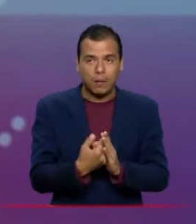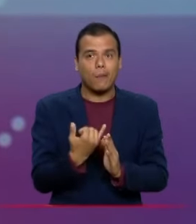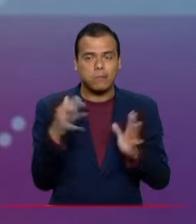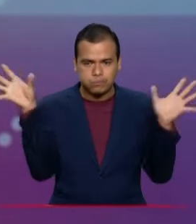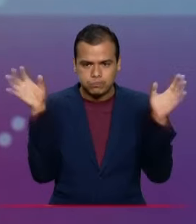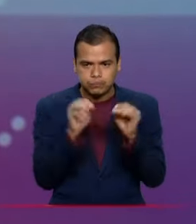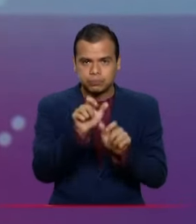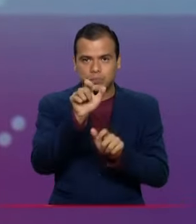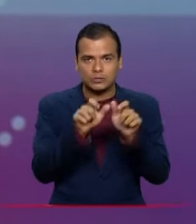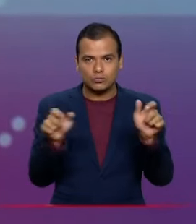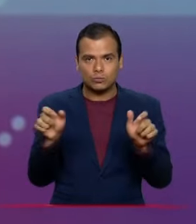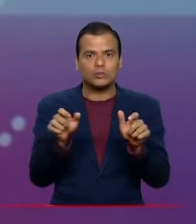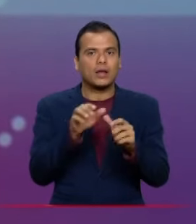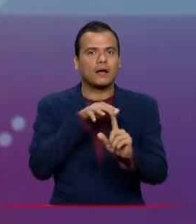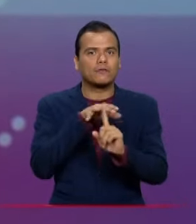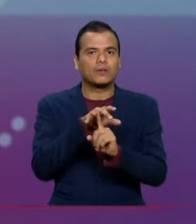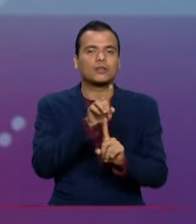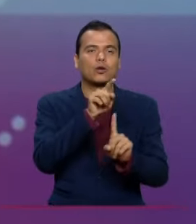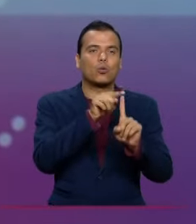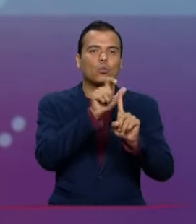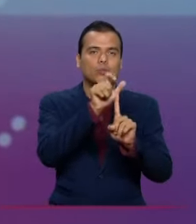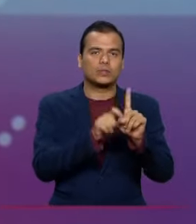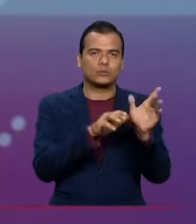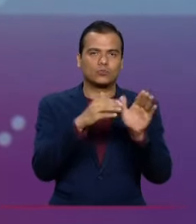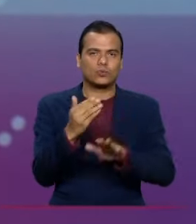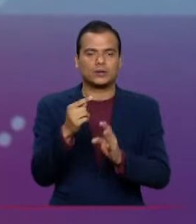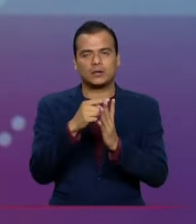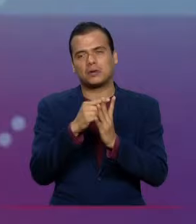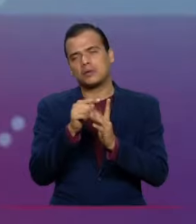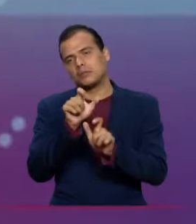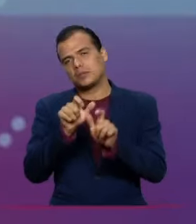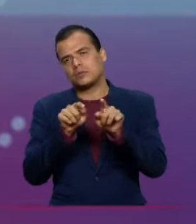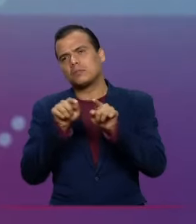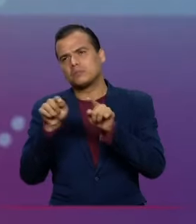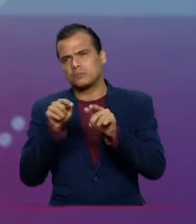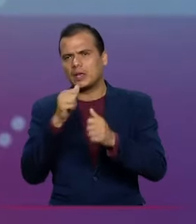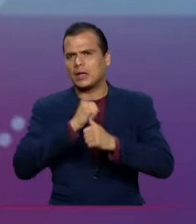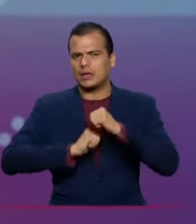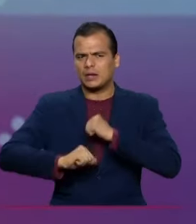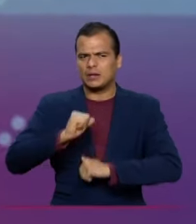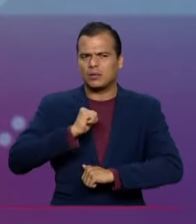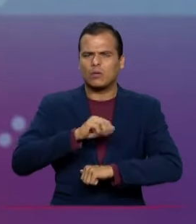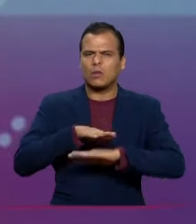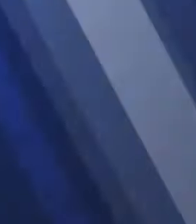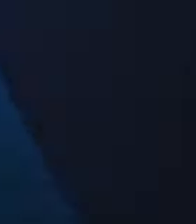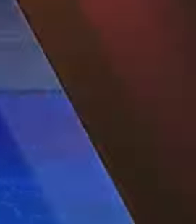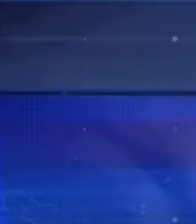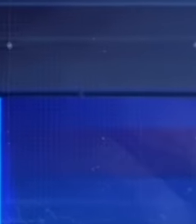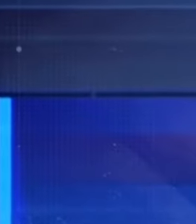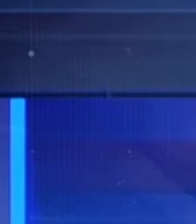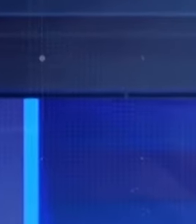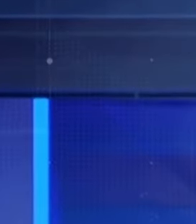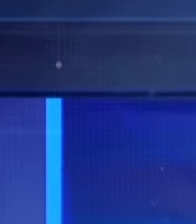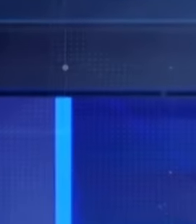varios lesionados. David Aparicio, ¿cuáles son las causas más frecuentes de estos siniestros?